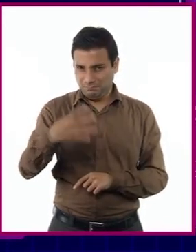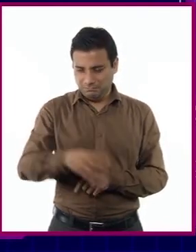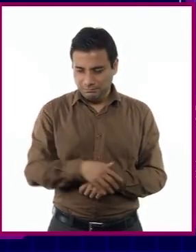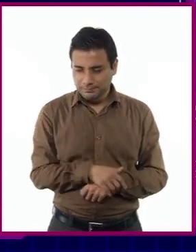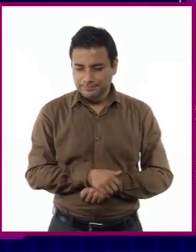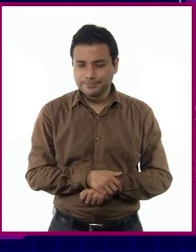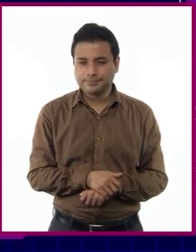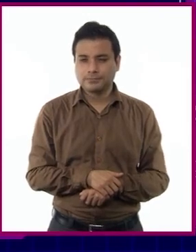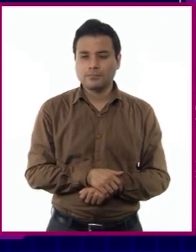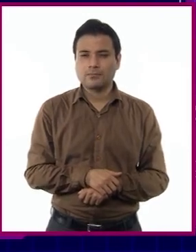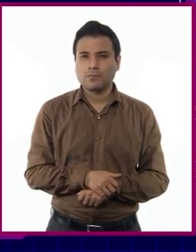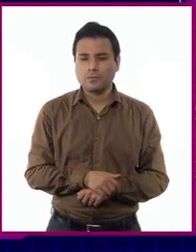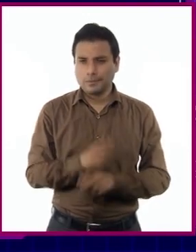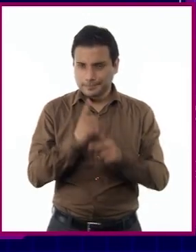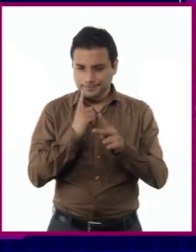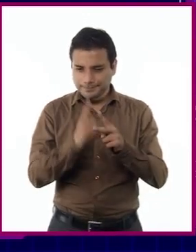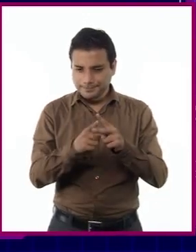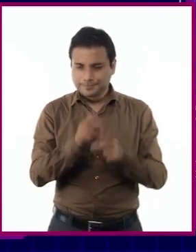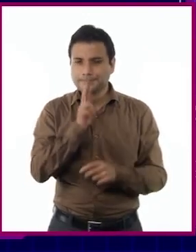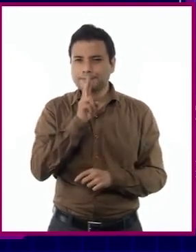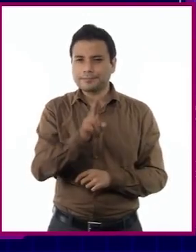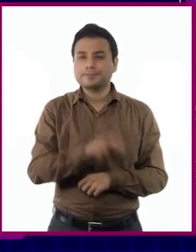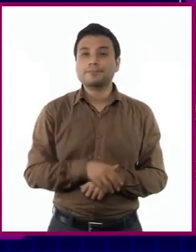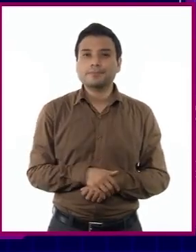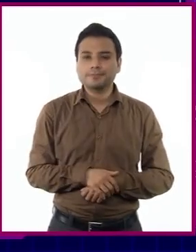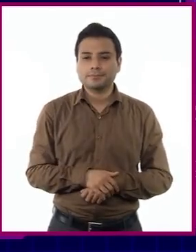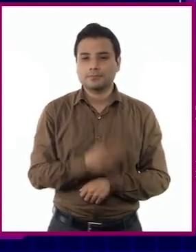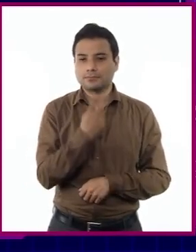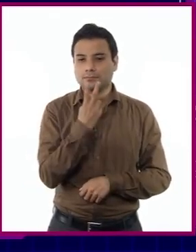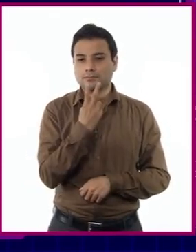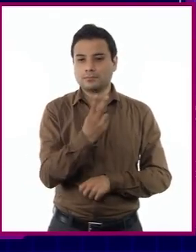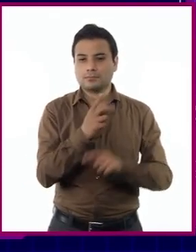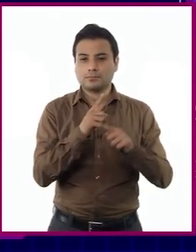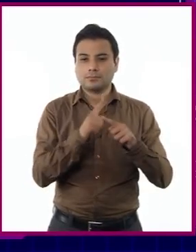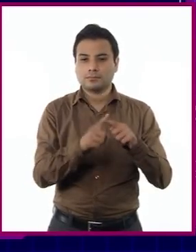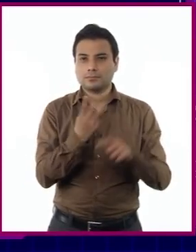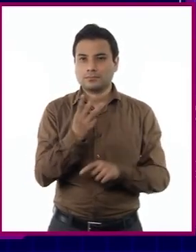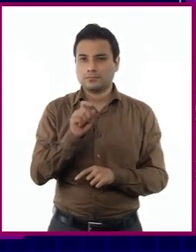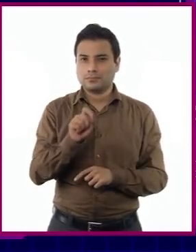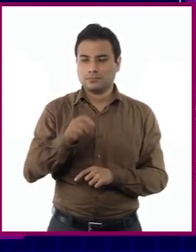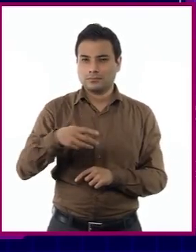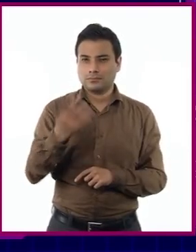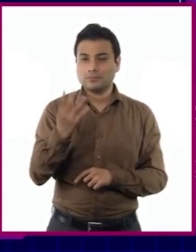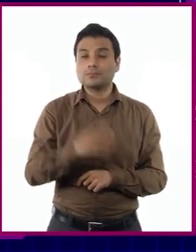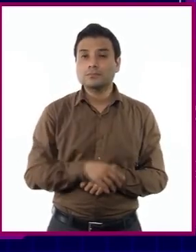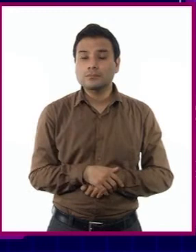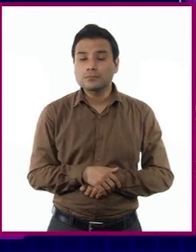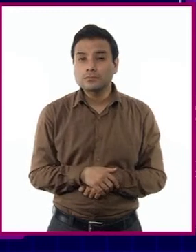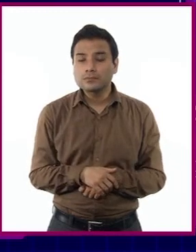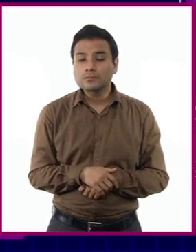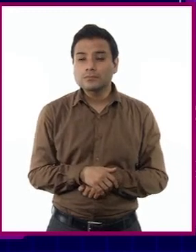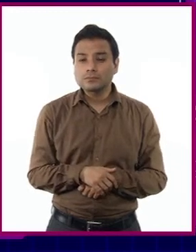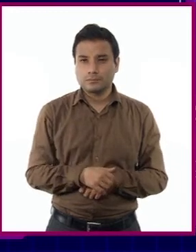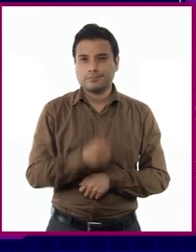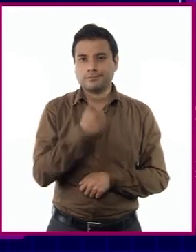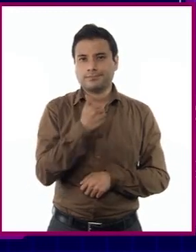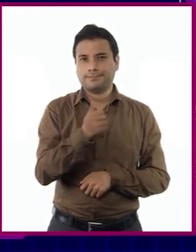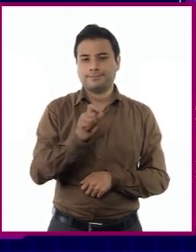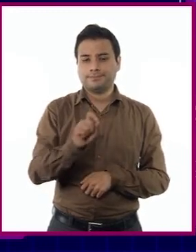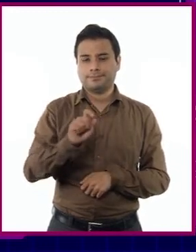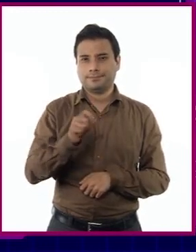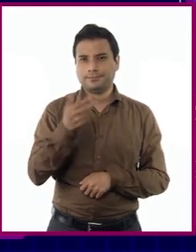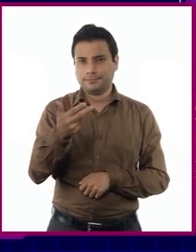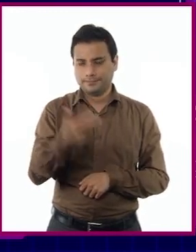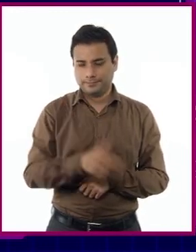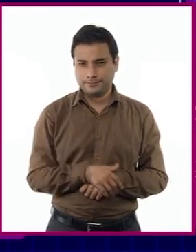si se multiplica 2 por 3.14 se obtiene 6.28